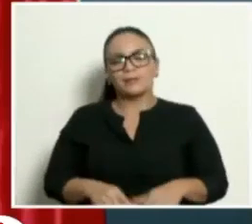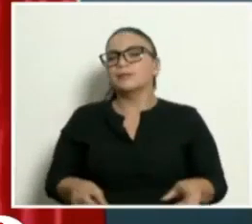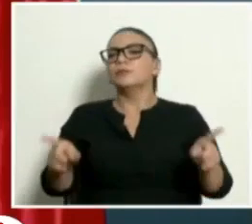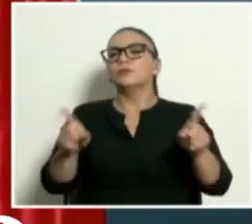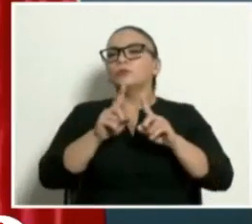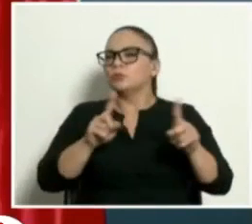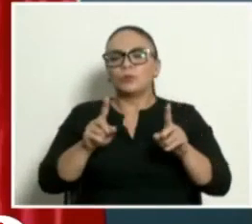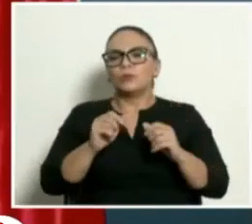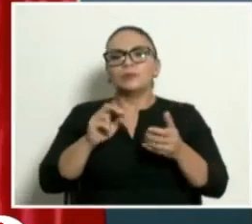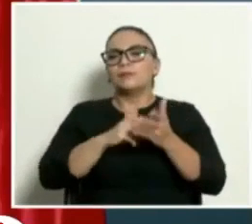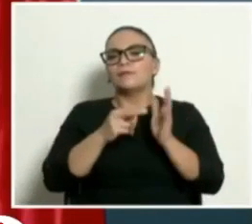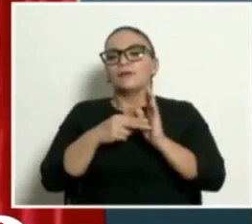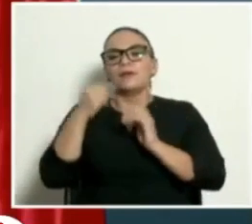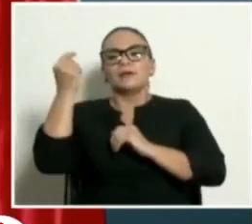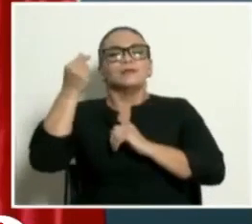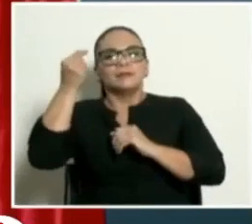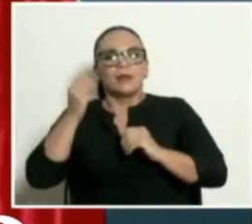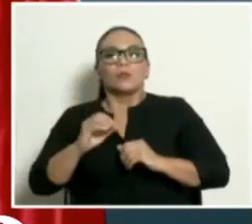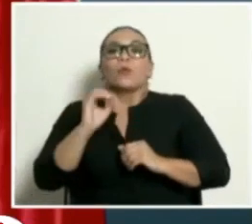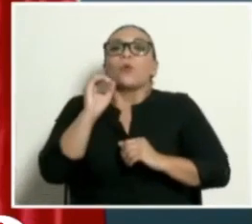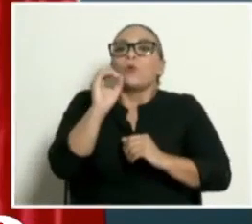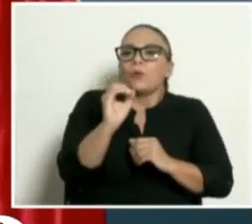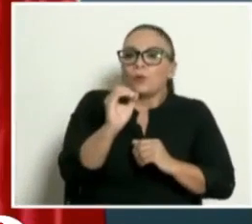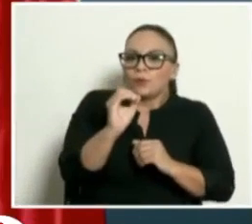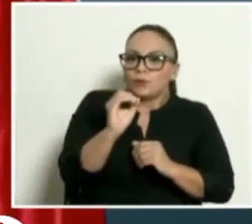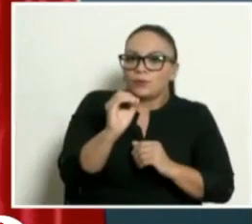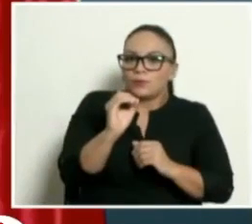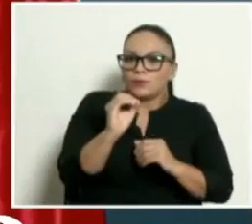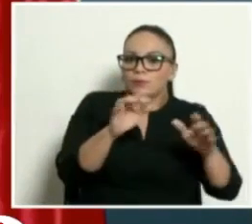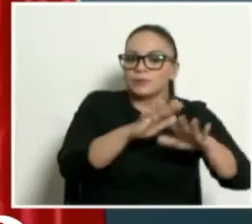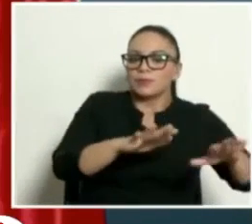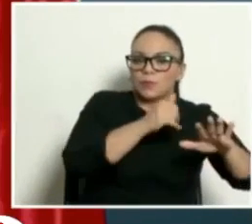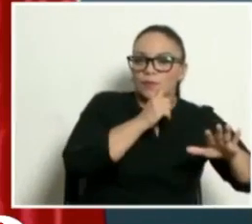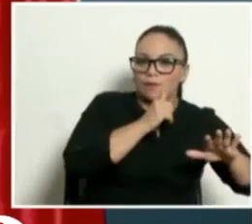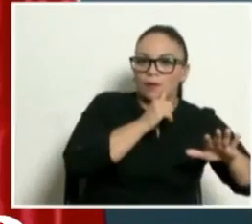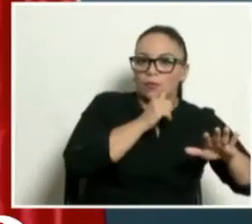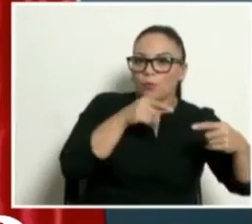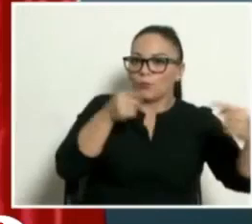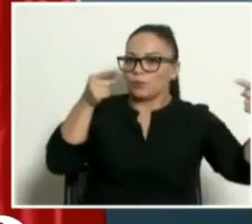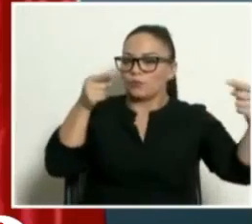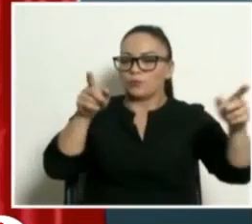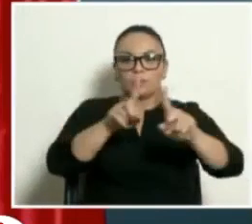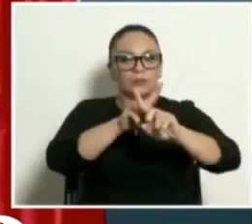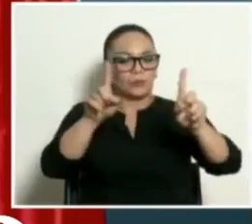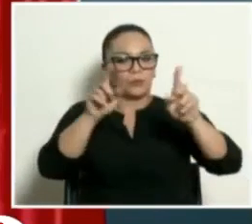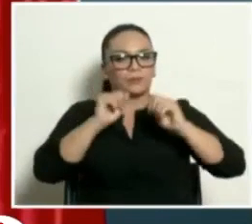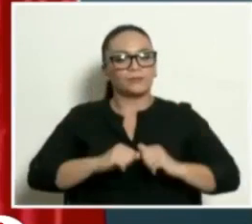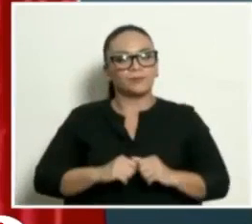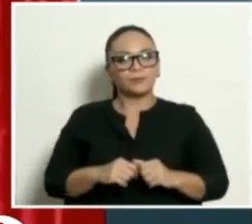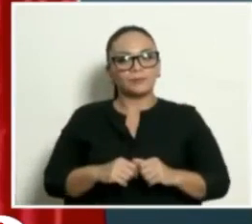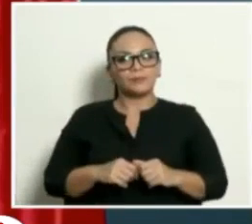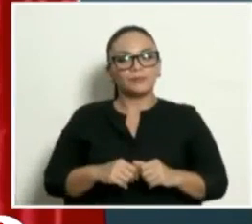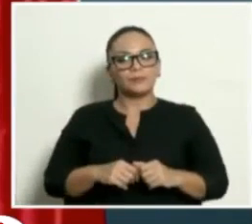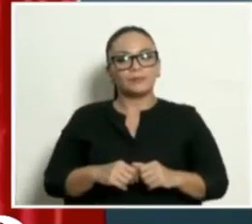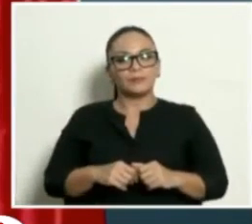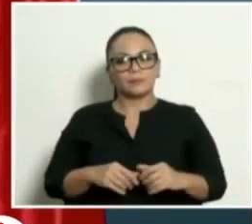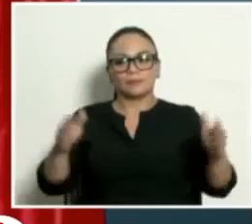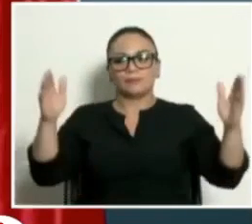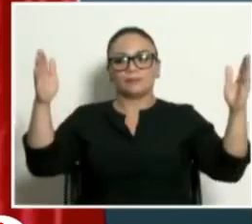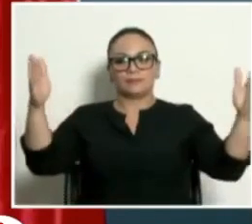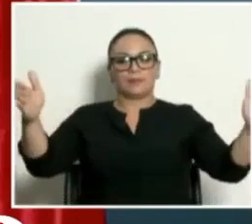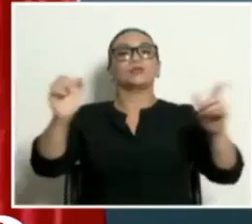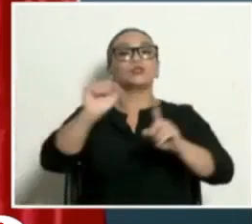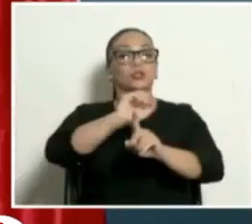de Estado o de sector privado. Los extremos, las sociedades en el